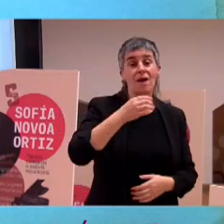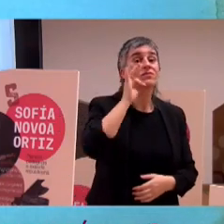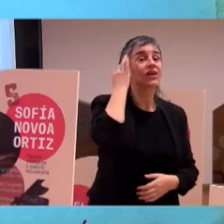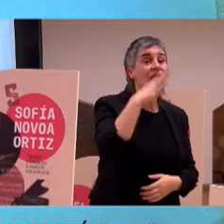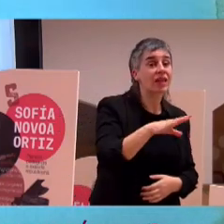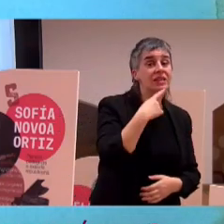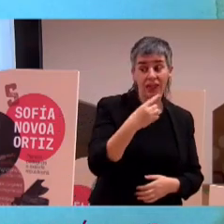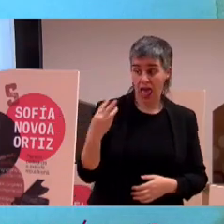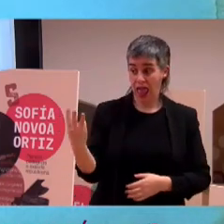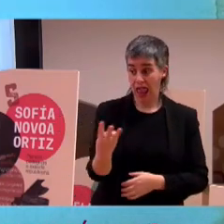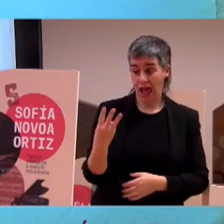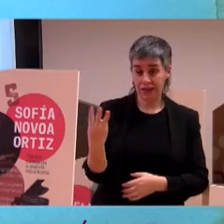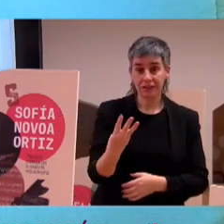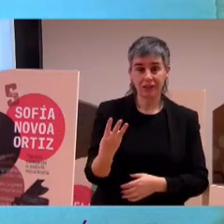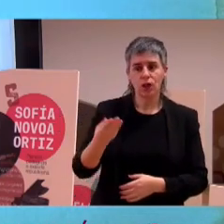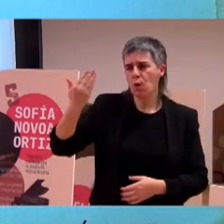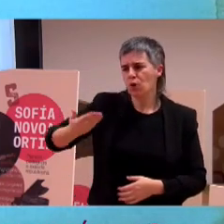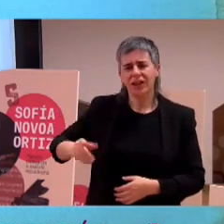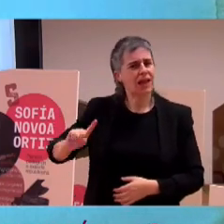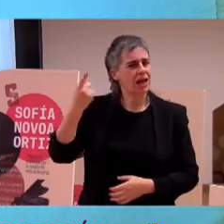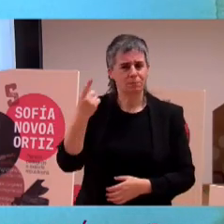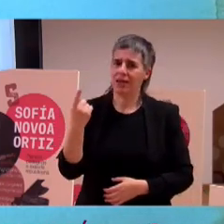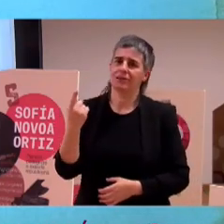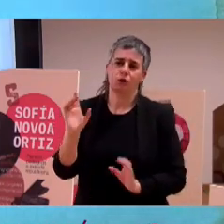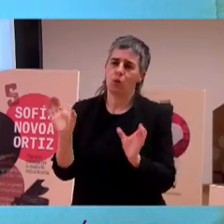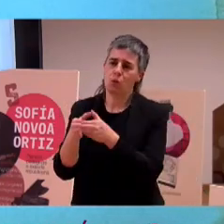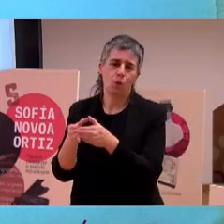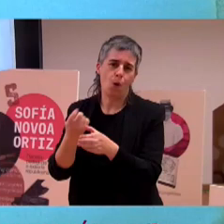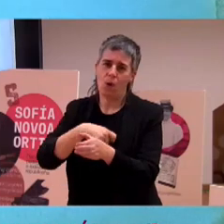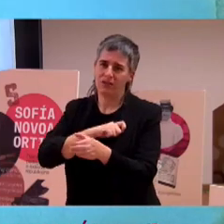trío estelar de las profesoras máis importantes del grupo de hispanohablantes, ¿no?